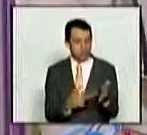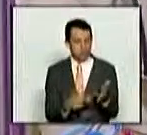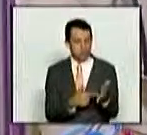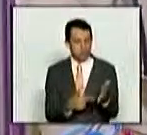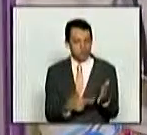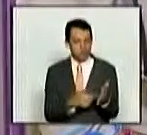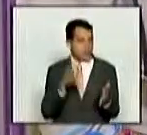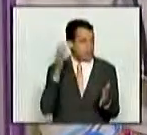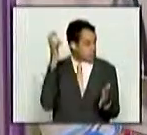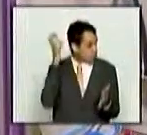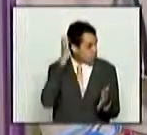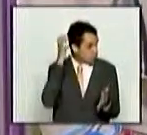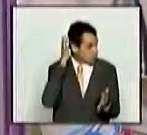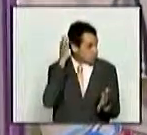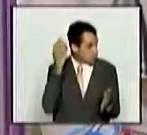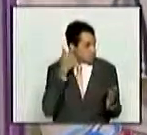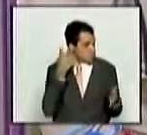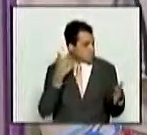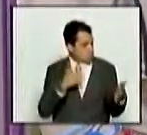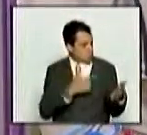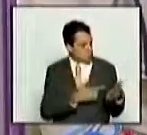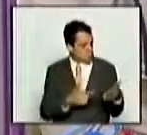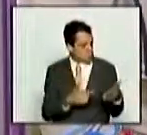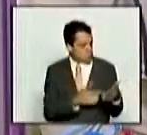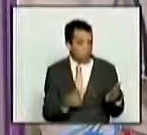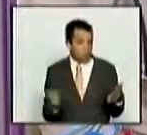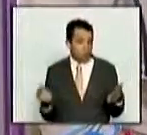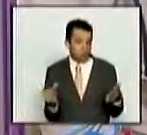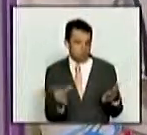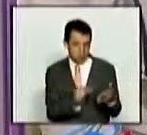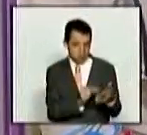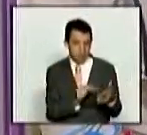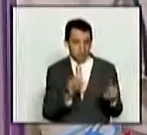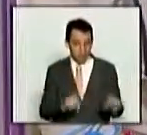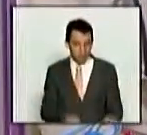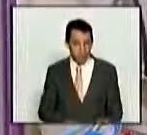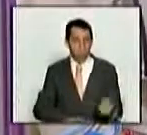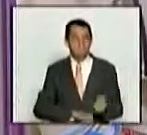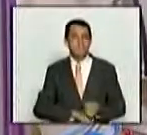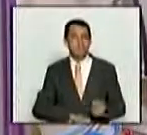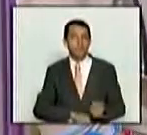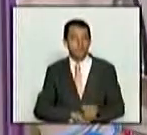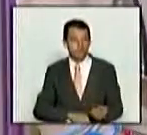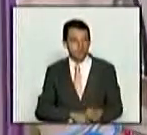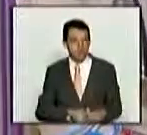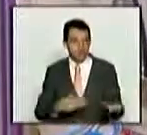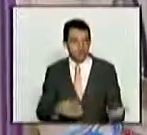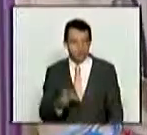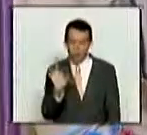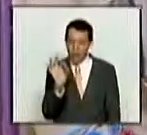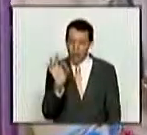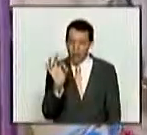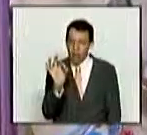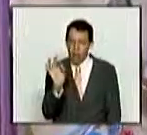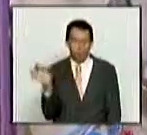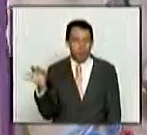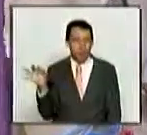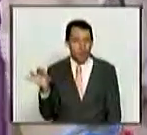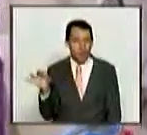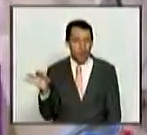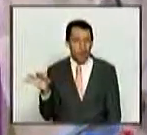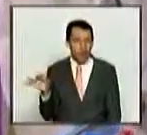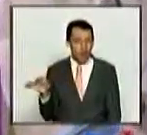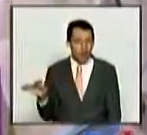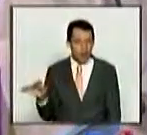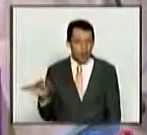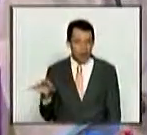cerebro. Entonces, después de eso, yo me apoyo, a veces no me apoyo en la chincheta en la que vamos a dar, sino en un balín, en un